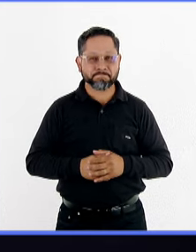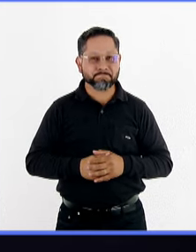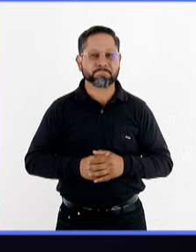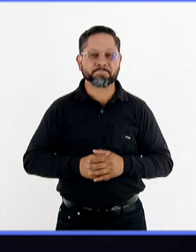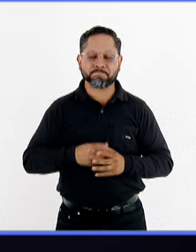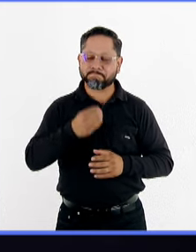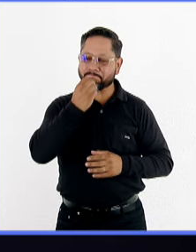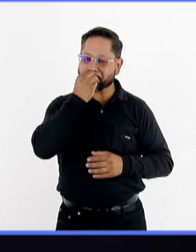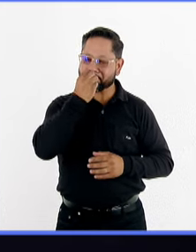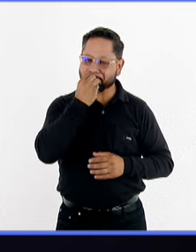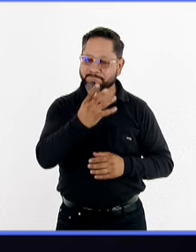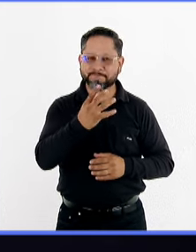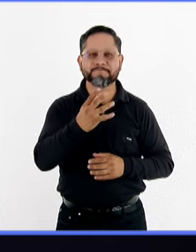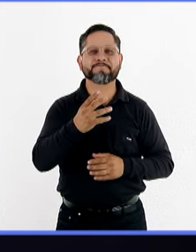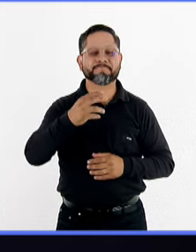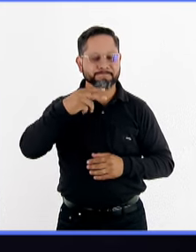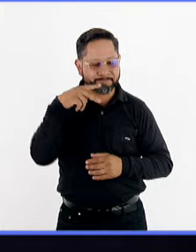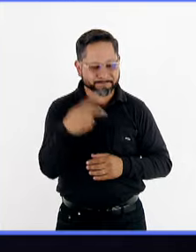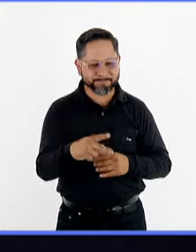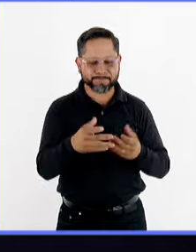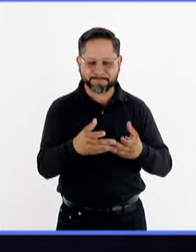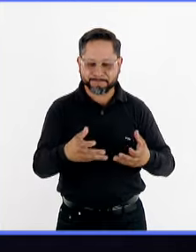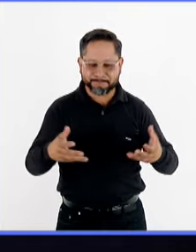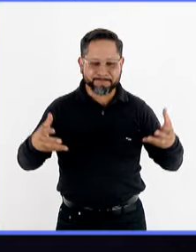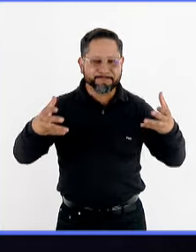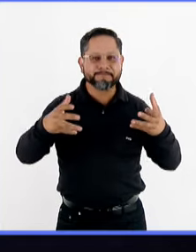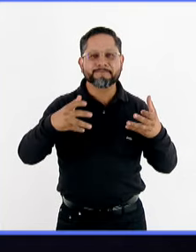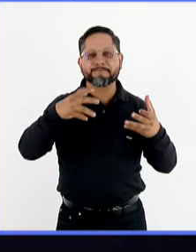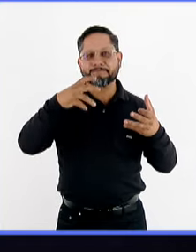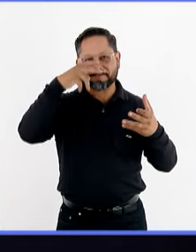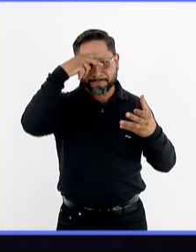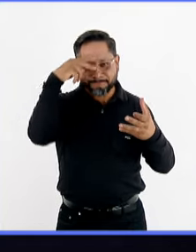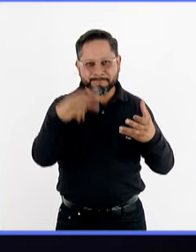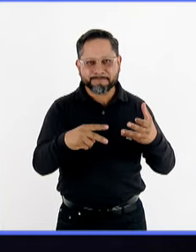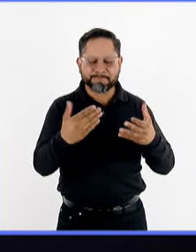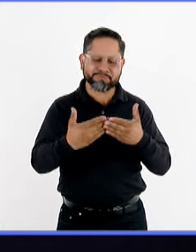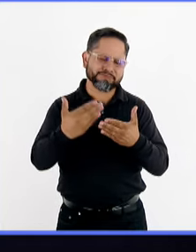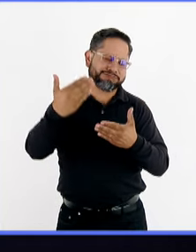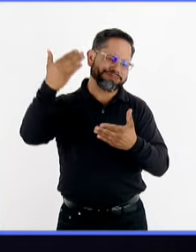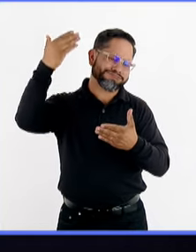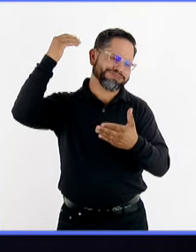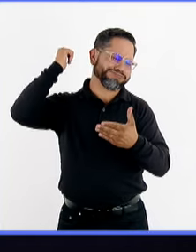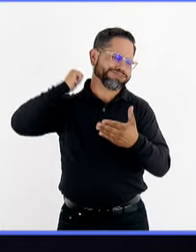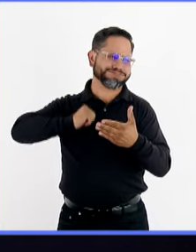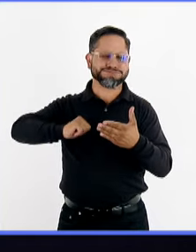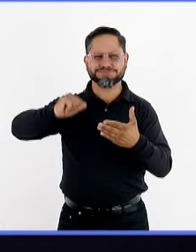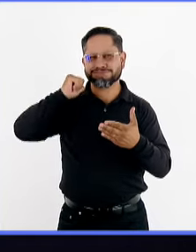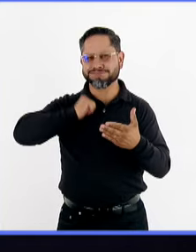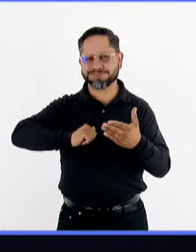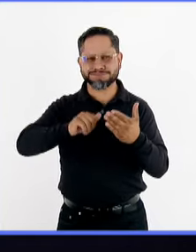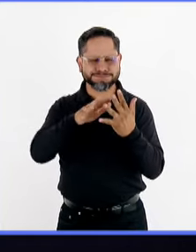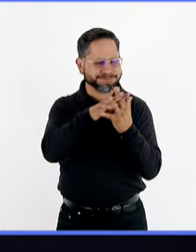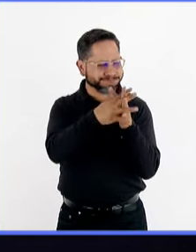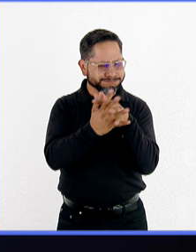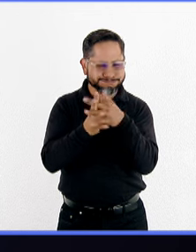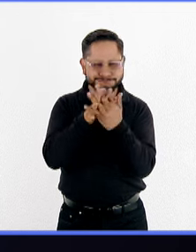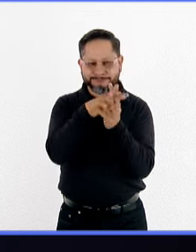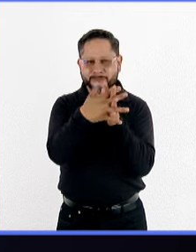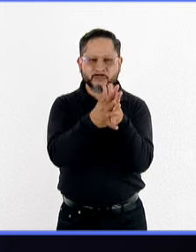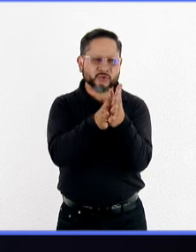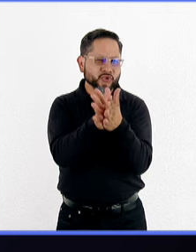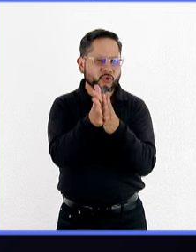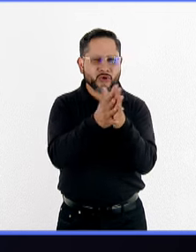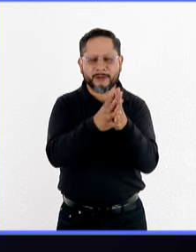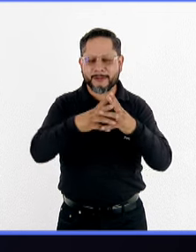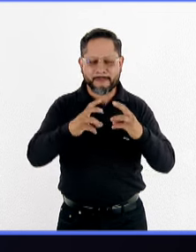Divino. Sabe a la tierra mexicana, sabe a algo ancestral. La mezcla del chocolate con la masa